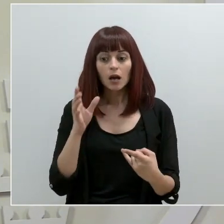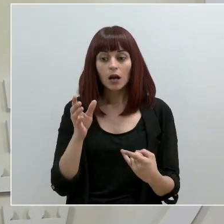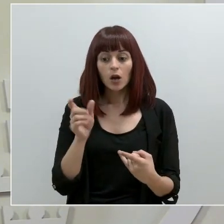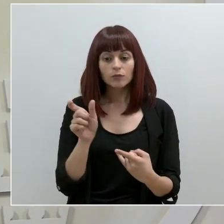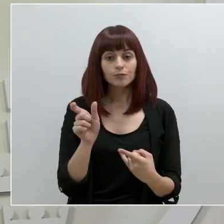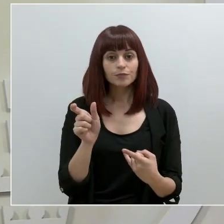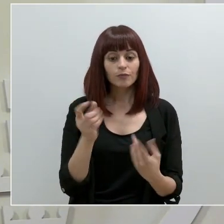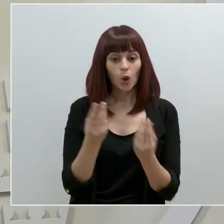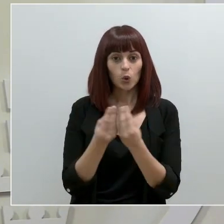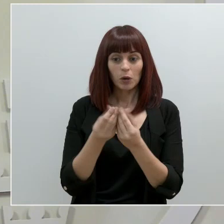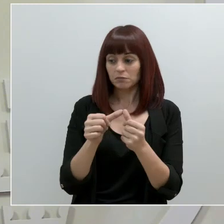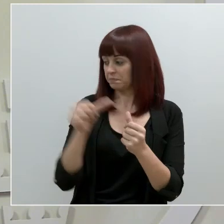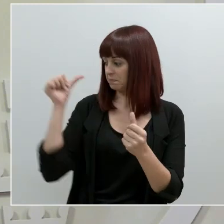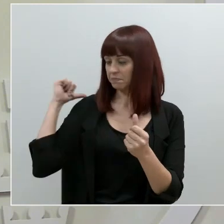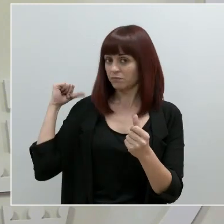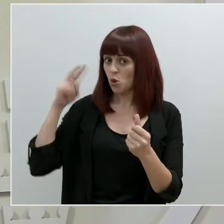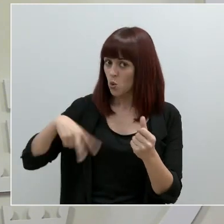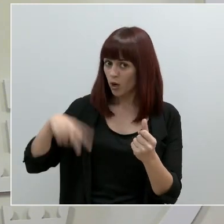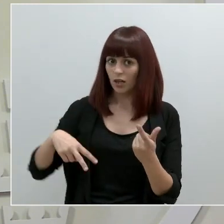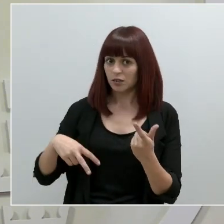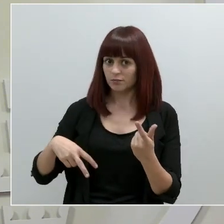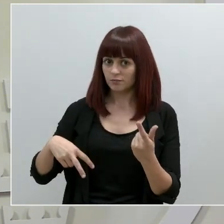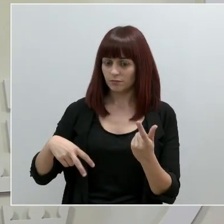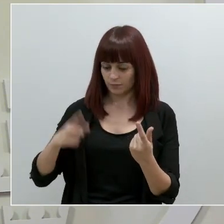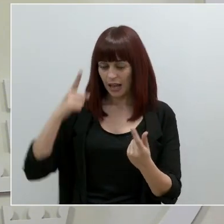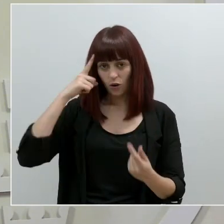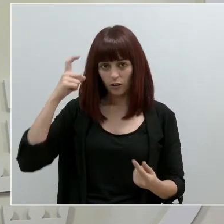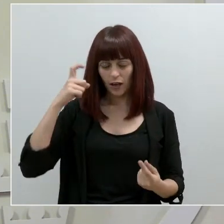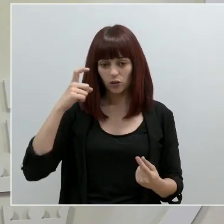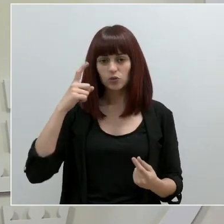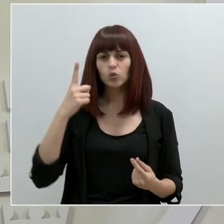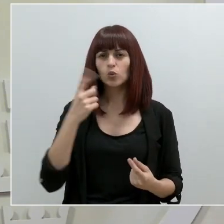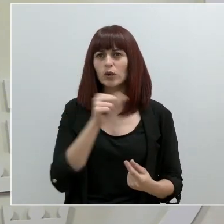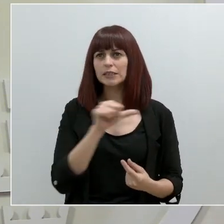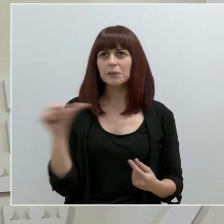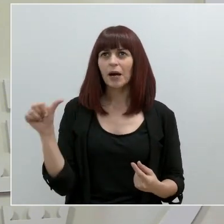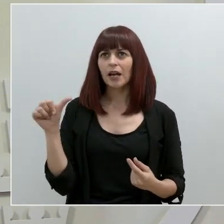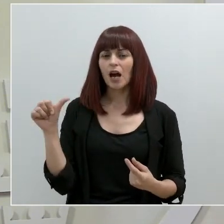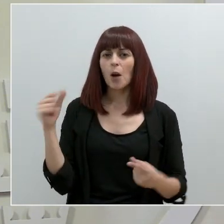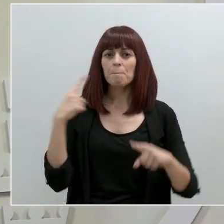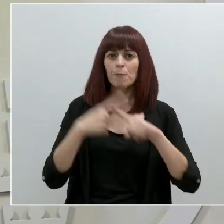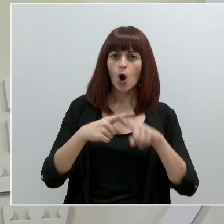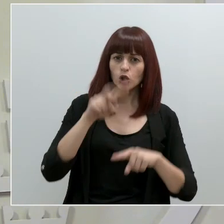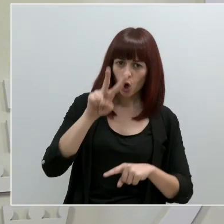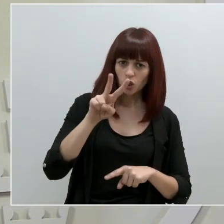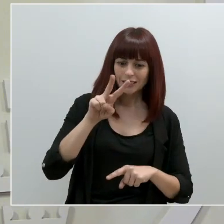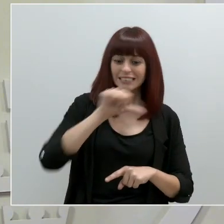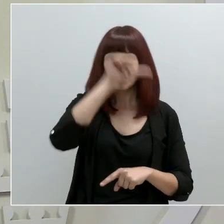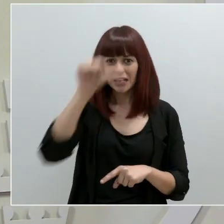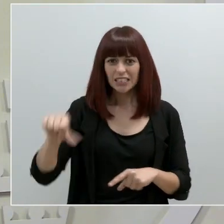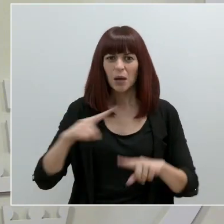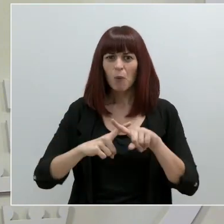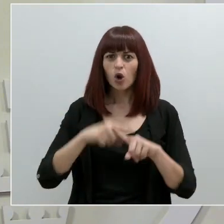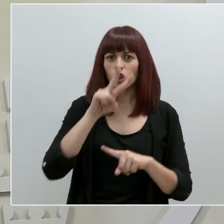jamás se habían producido a lo largo de toda la pandemia. Recordamos que una de las semanas se multiplicó por 2,2 y la semana siguiente se multiplicó